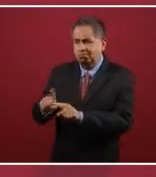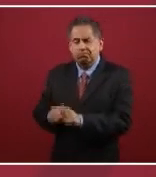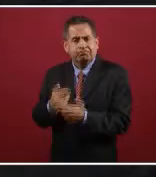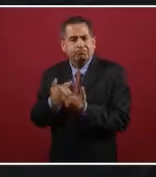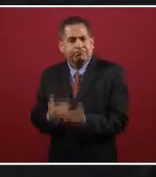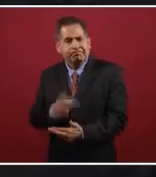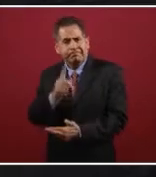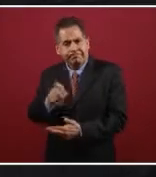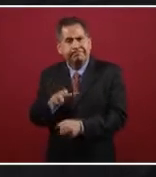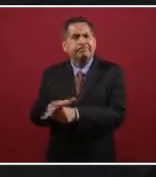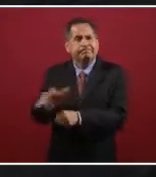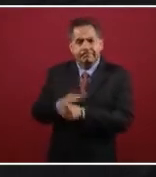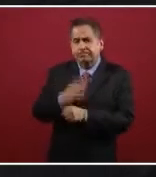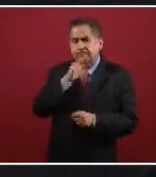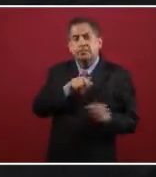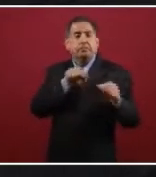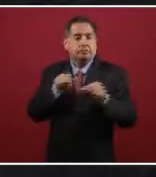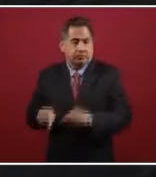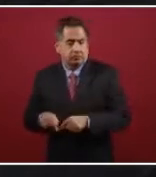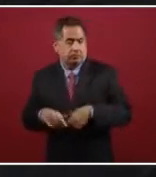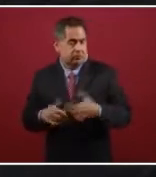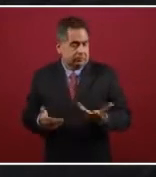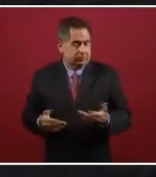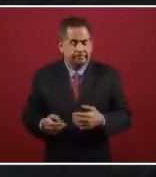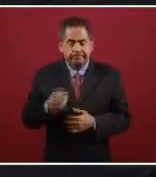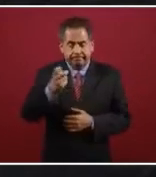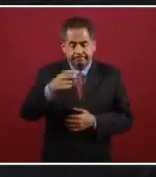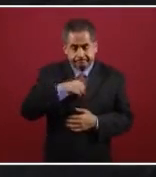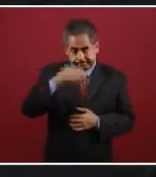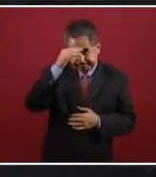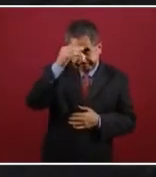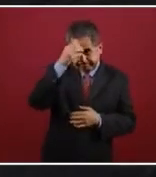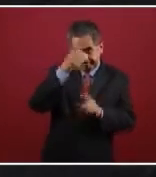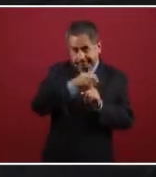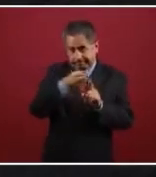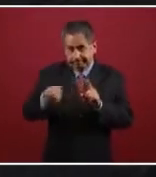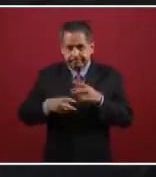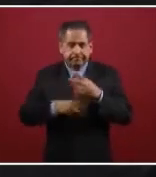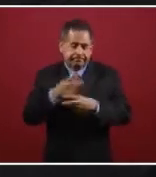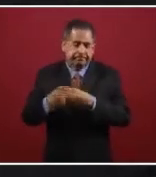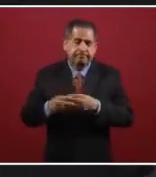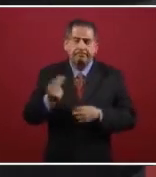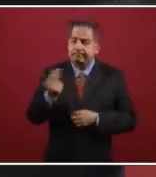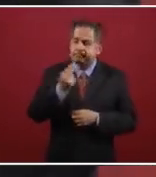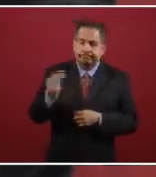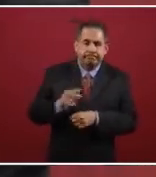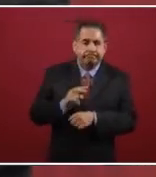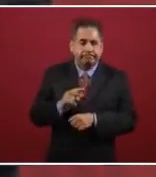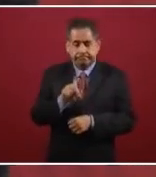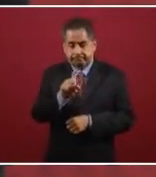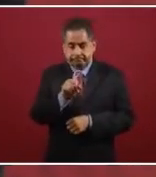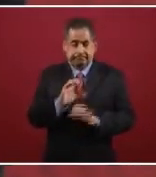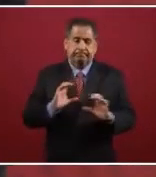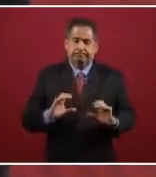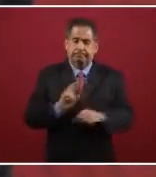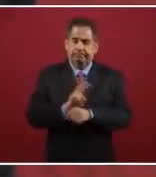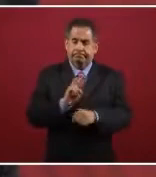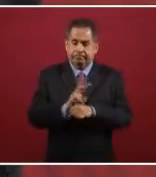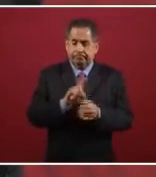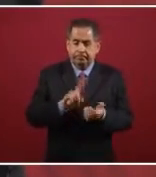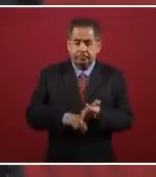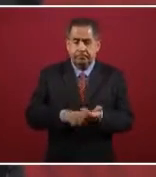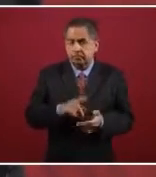todo eso verlo para cuidar el agua qué